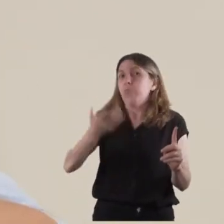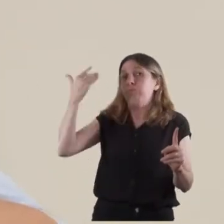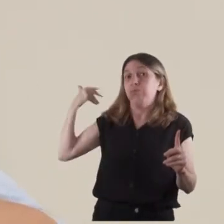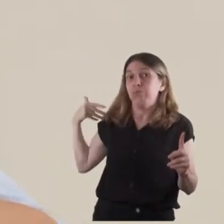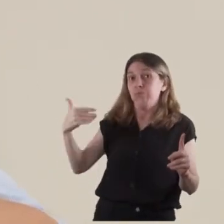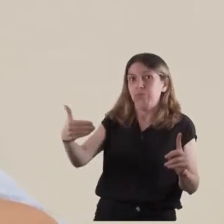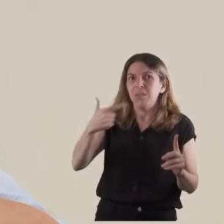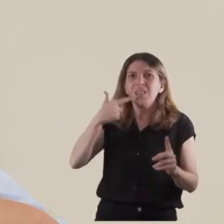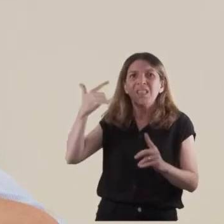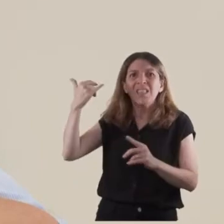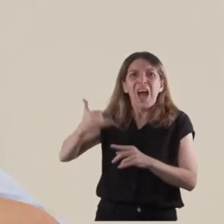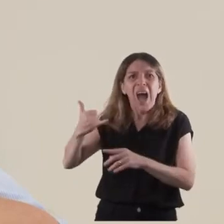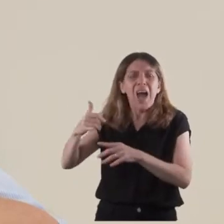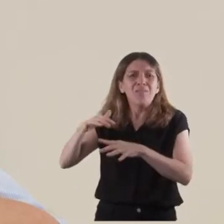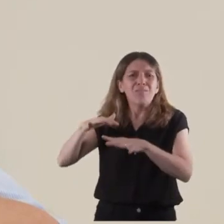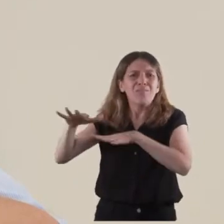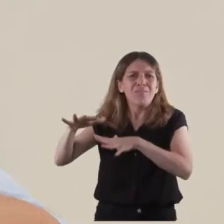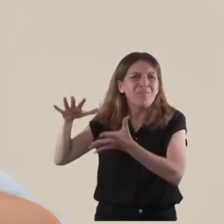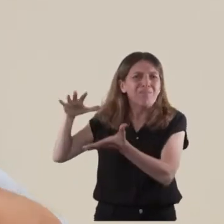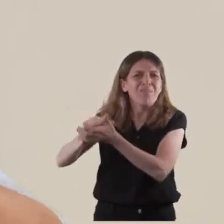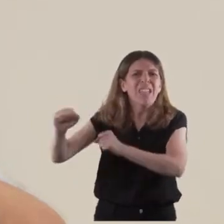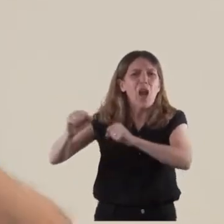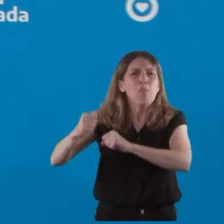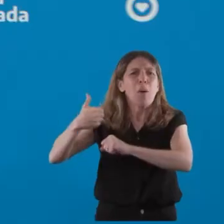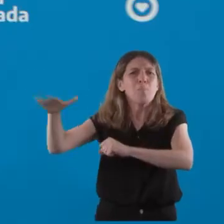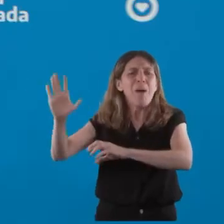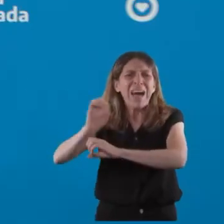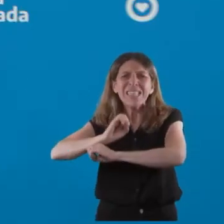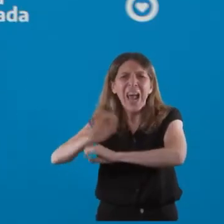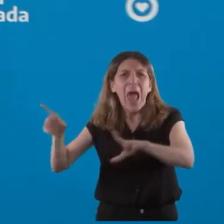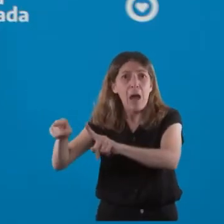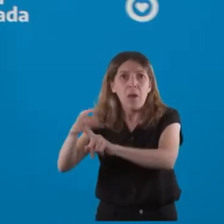sangrientos a nivel mundial en toda la historia